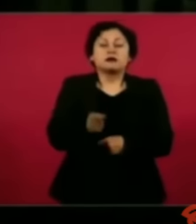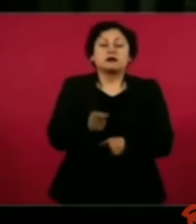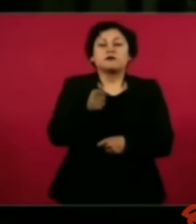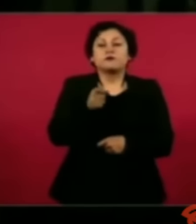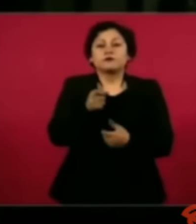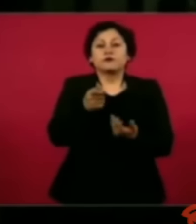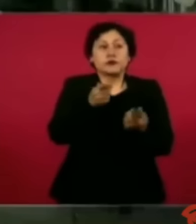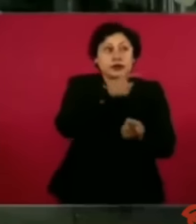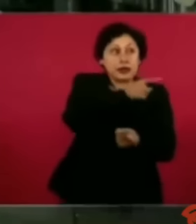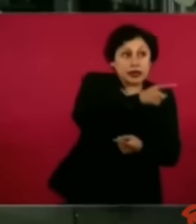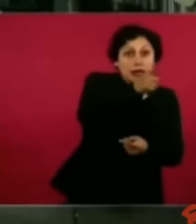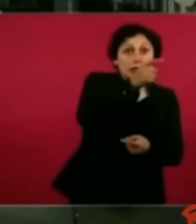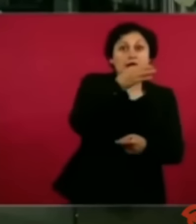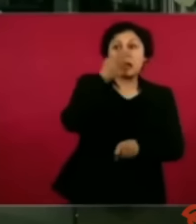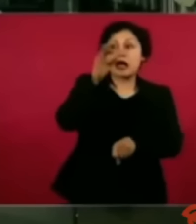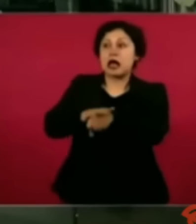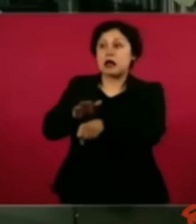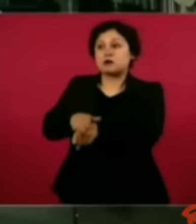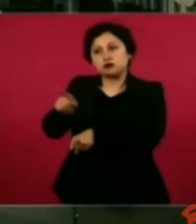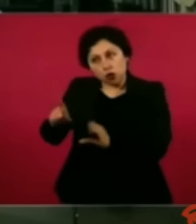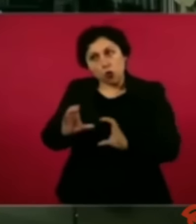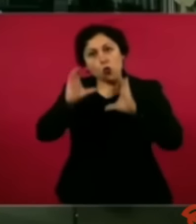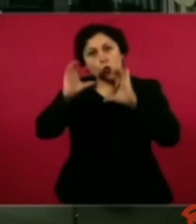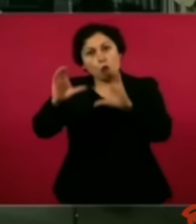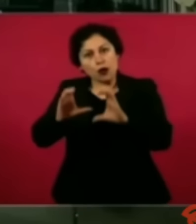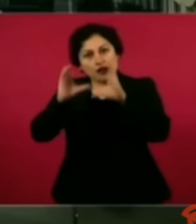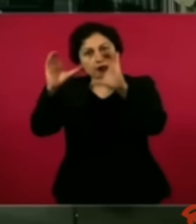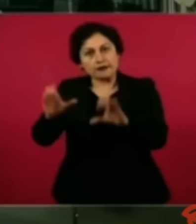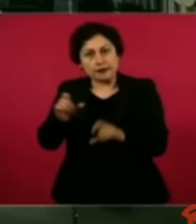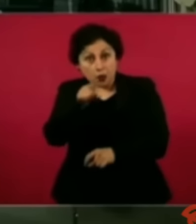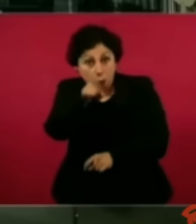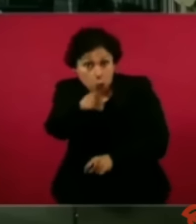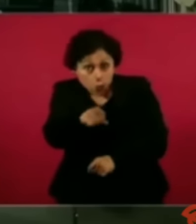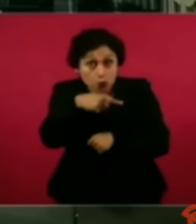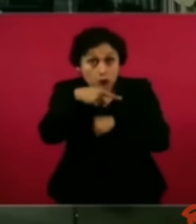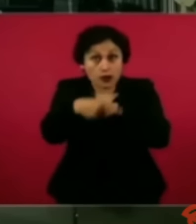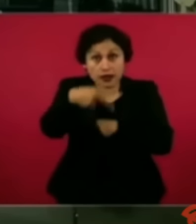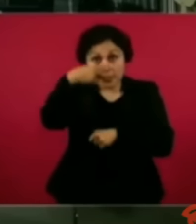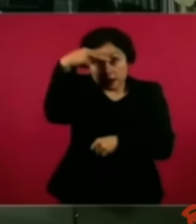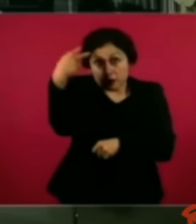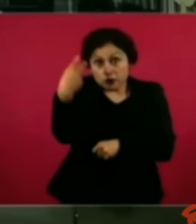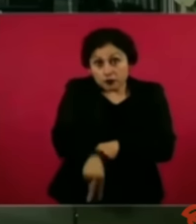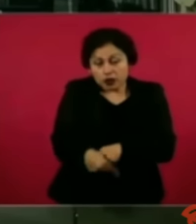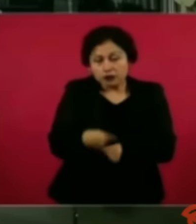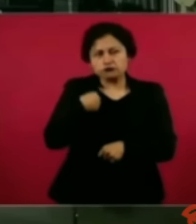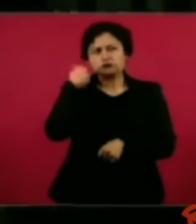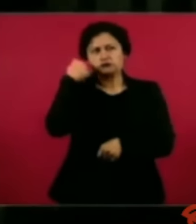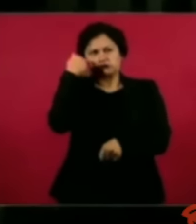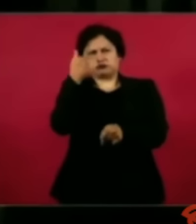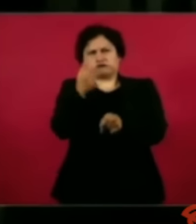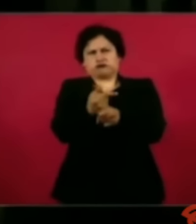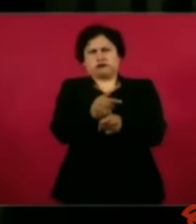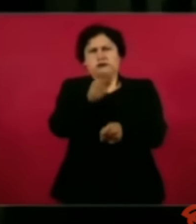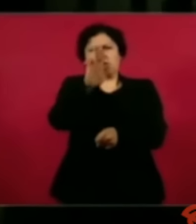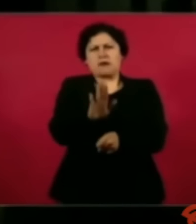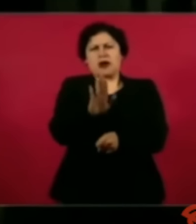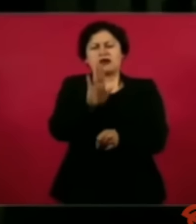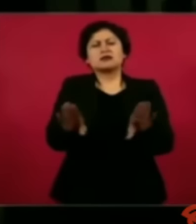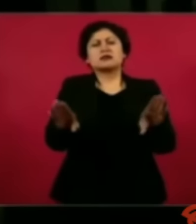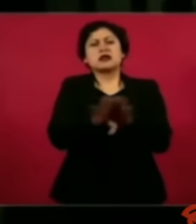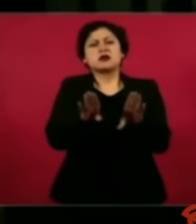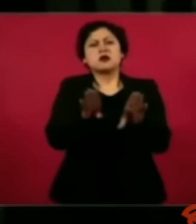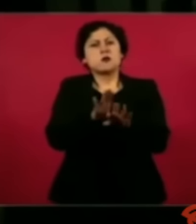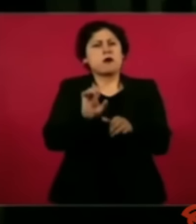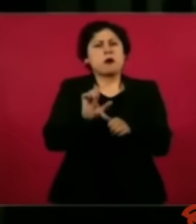México, y esta guerra que yo he dicho que también tiene un tinte misógino y que además tendrá algo muy interesante.